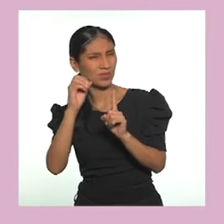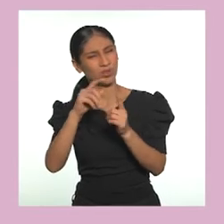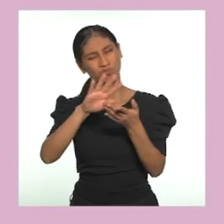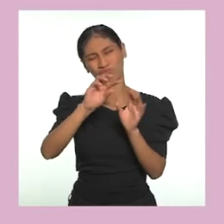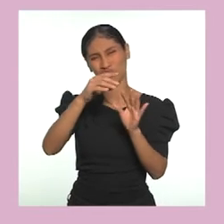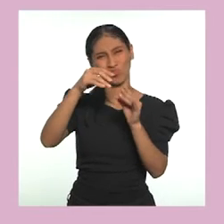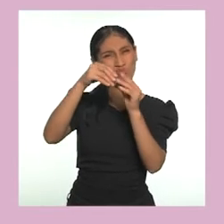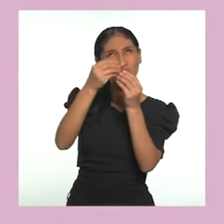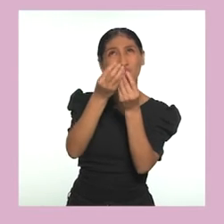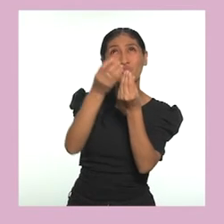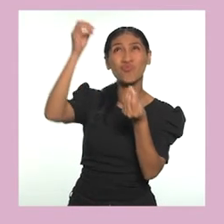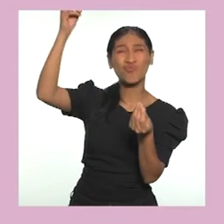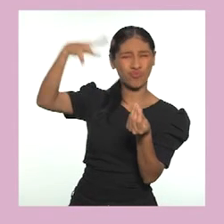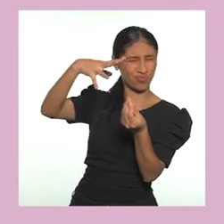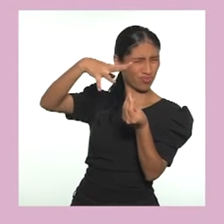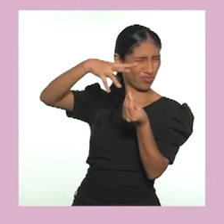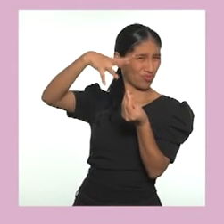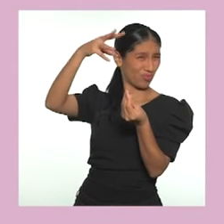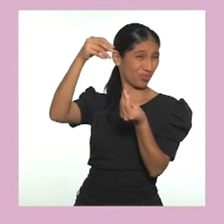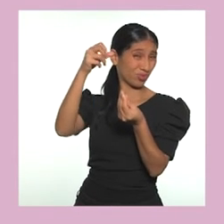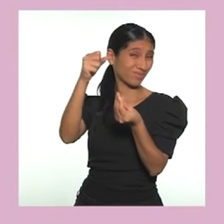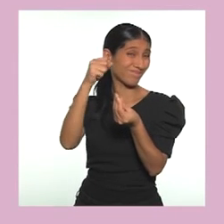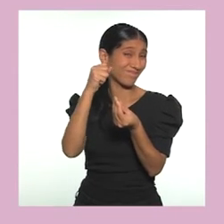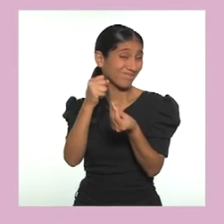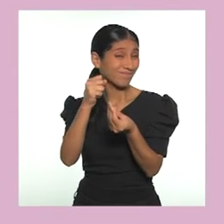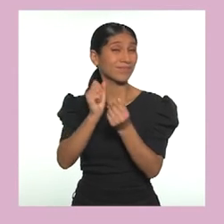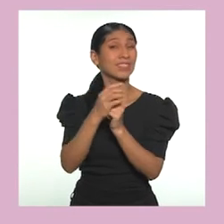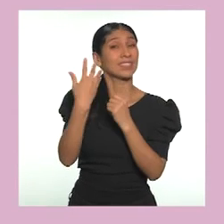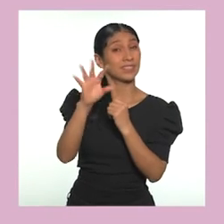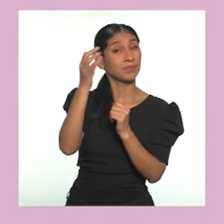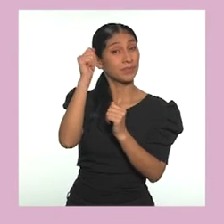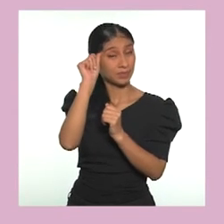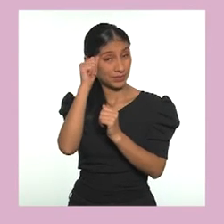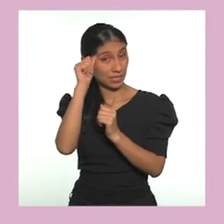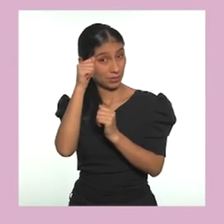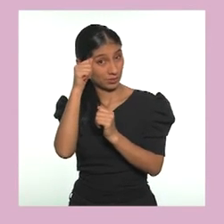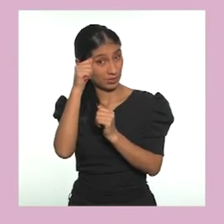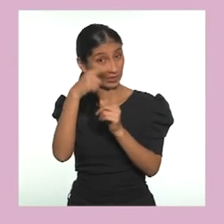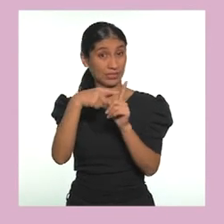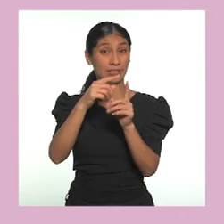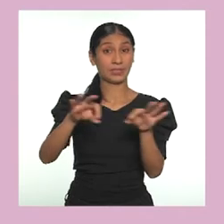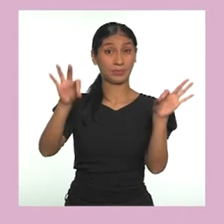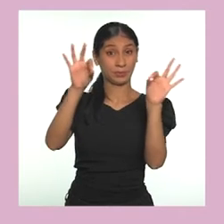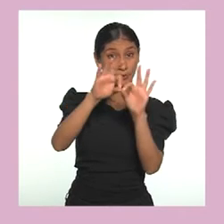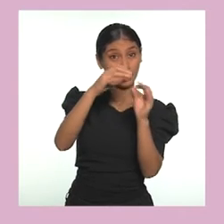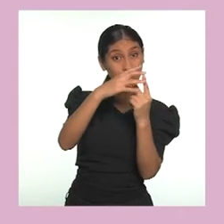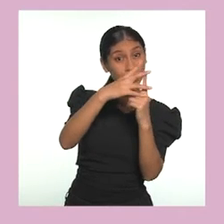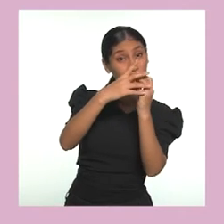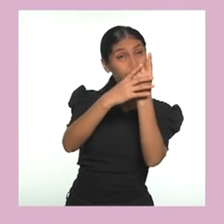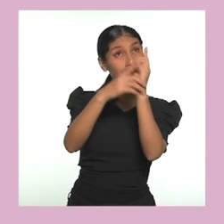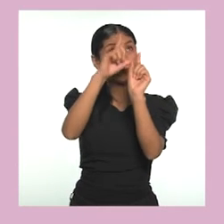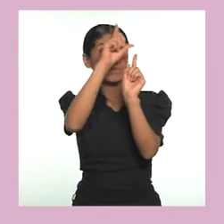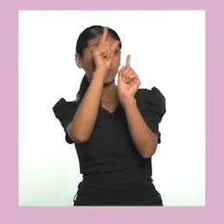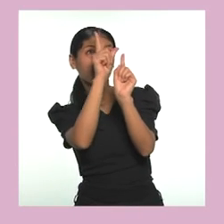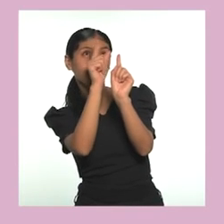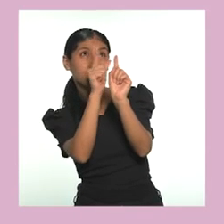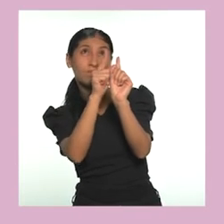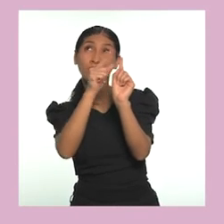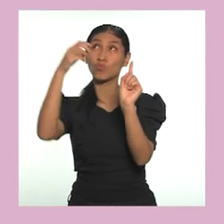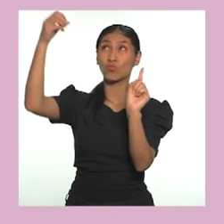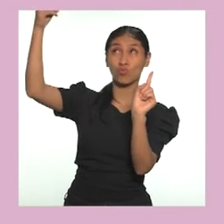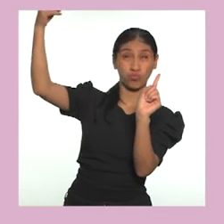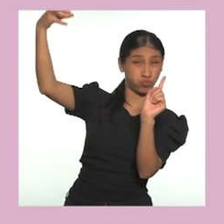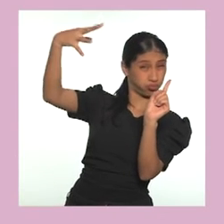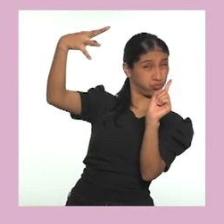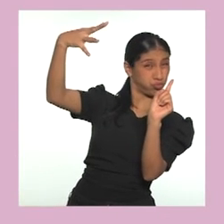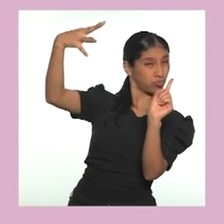quemó. Entonces, siempre te vas a acordar que hay que tener cuidado porque la luz del sol es muy